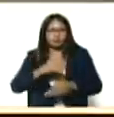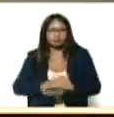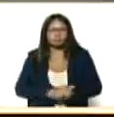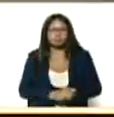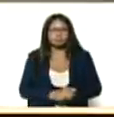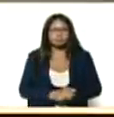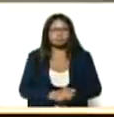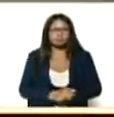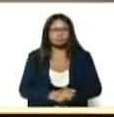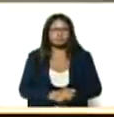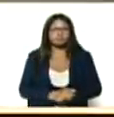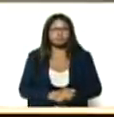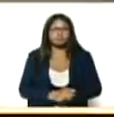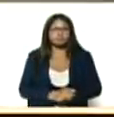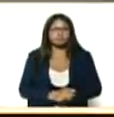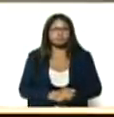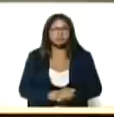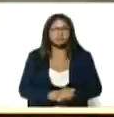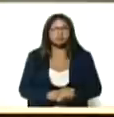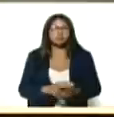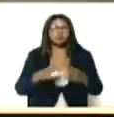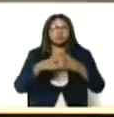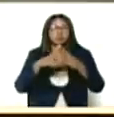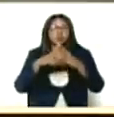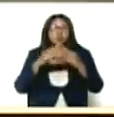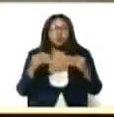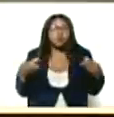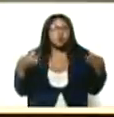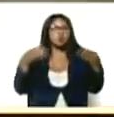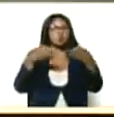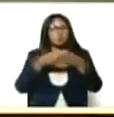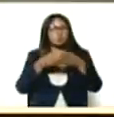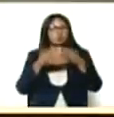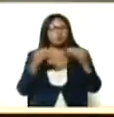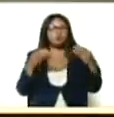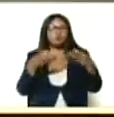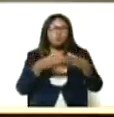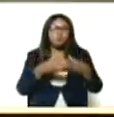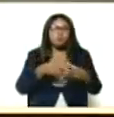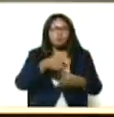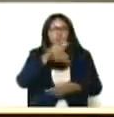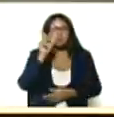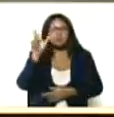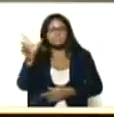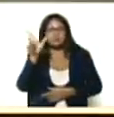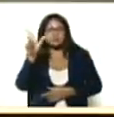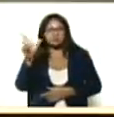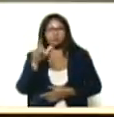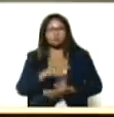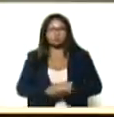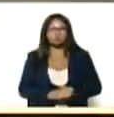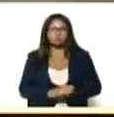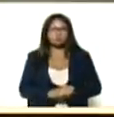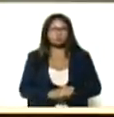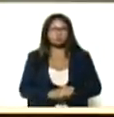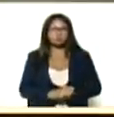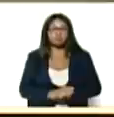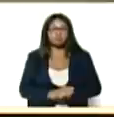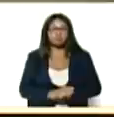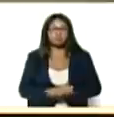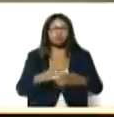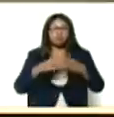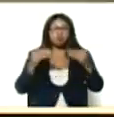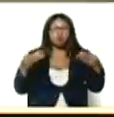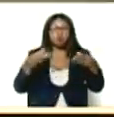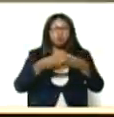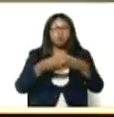de toda la militancia, de todo el Partido Socialista y la supermaquinaria combinada con